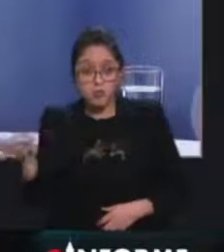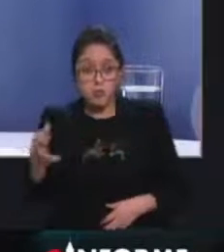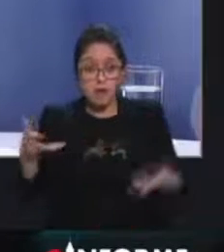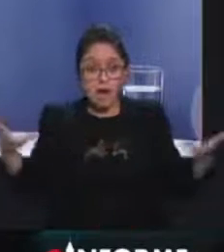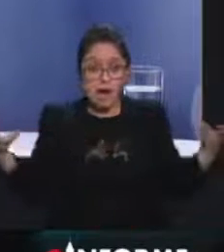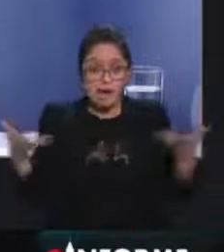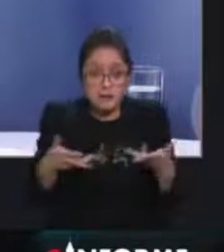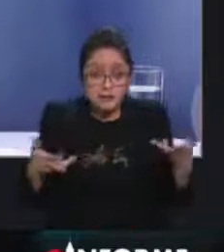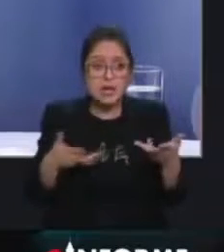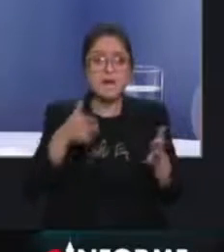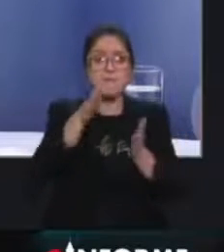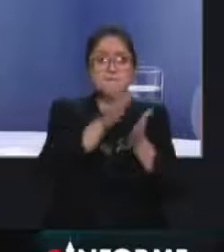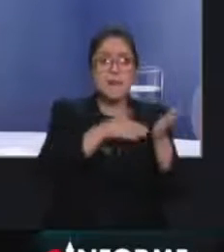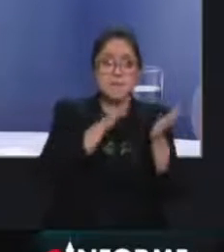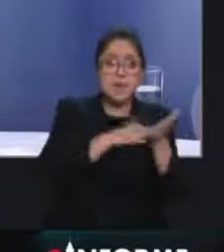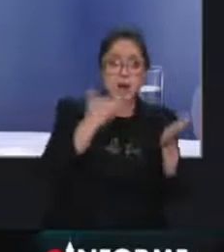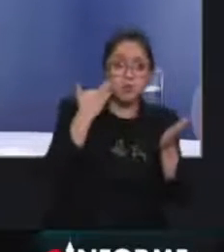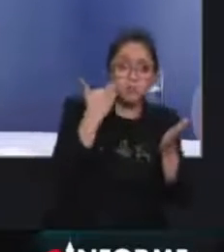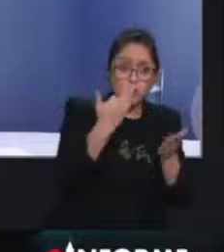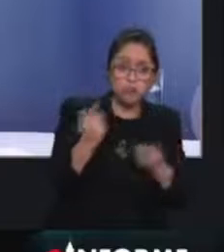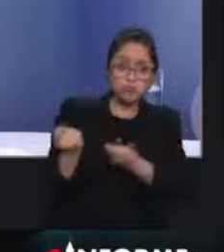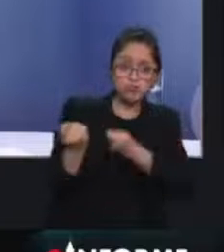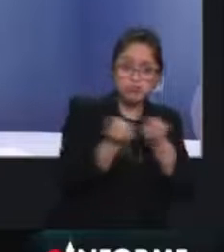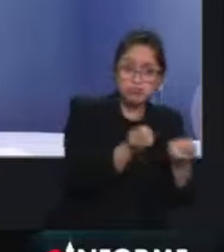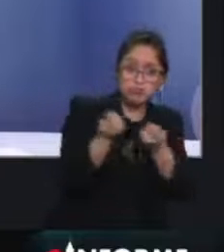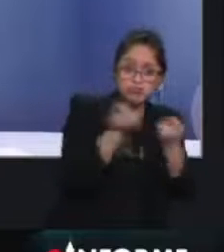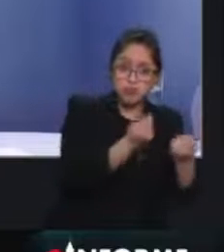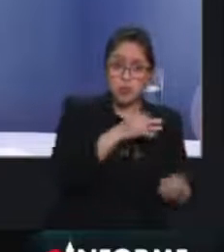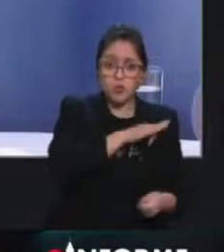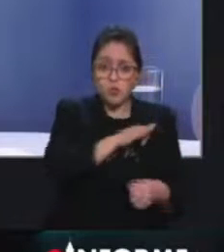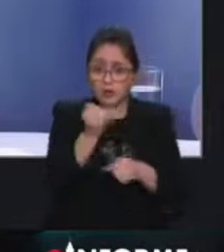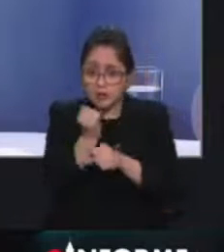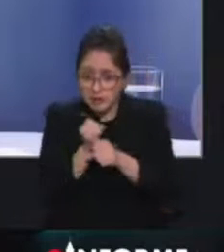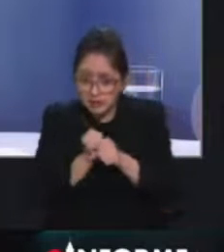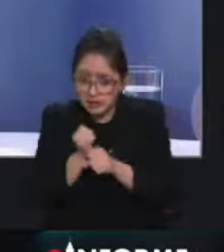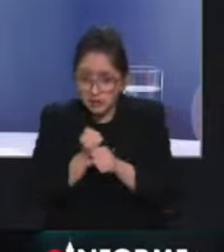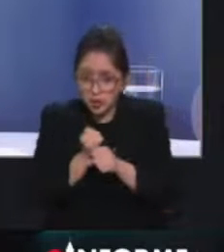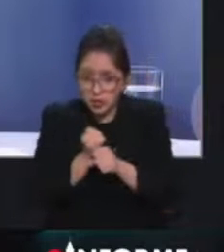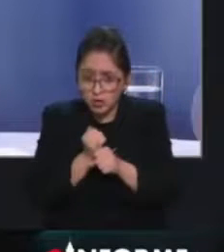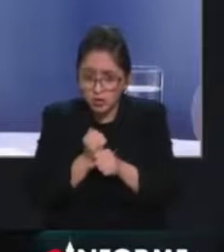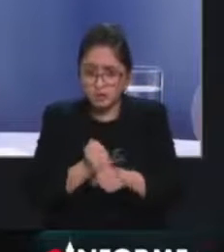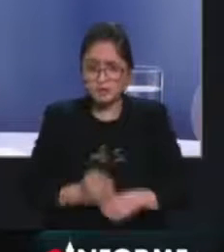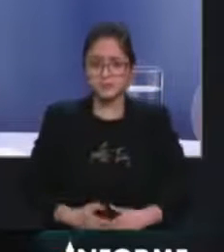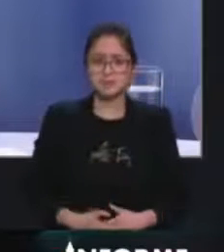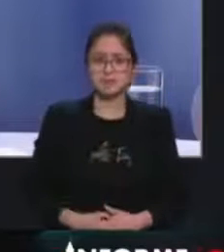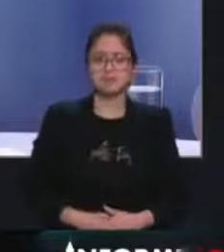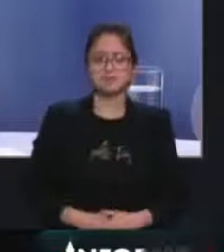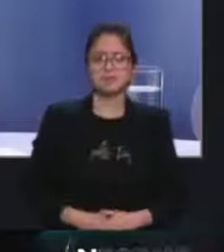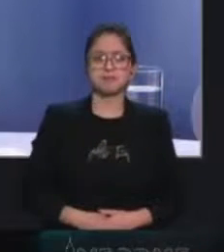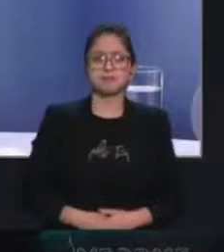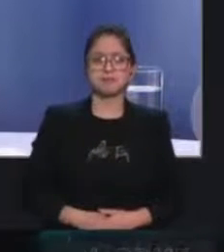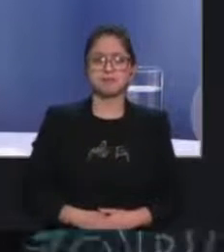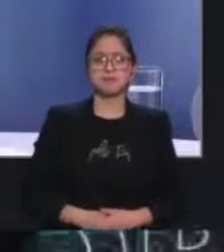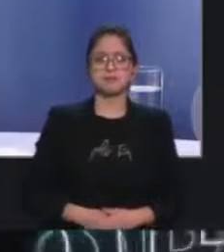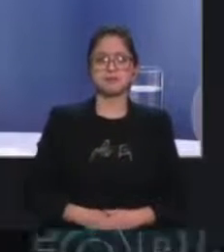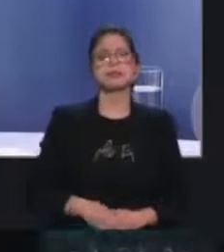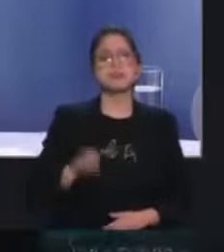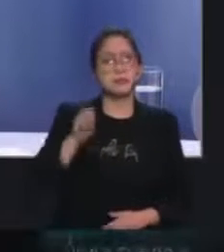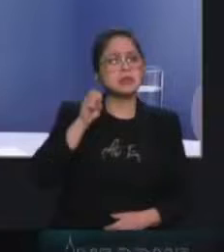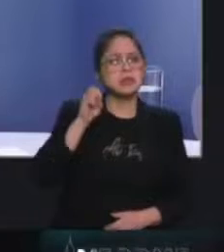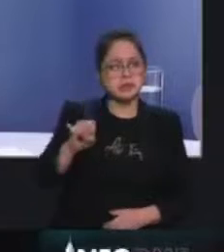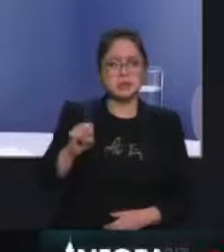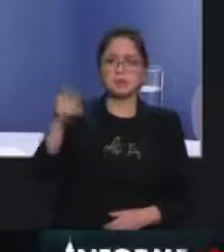transparencia en documentos para que se lleven a cabo las investigaciones hacia el comité? Por supuesto, hay una instrucción muy